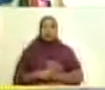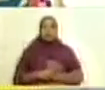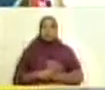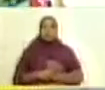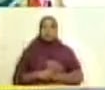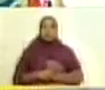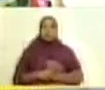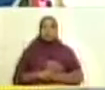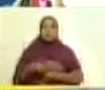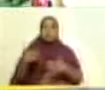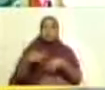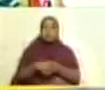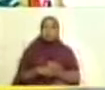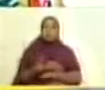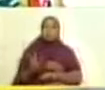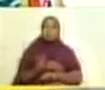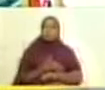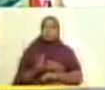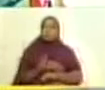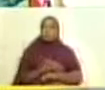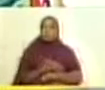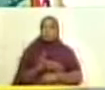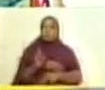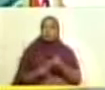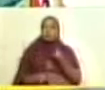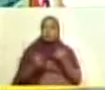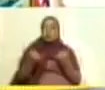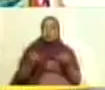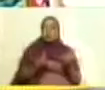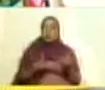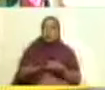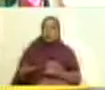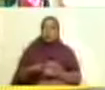migrantes venezolanos en el exterior. Ya casi la tengo lista